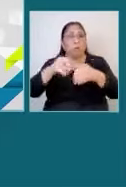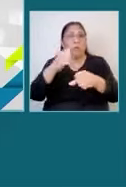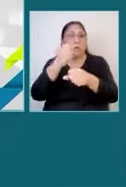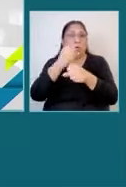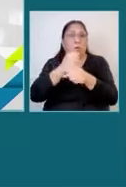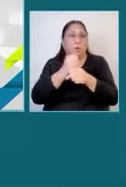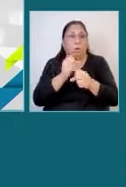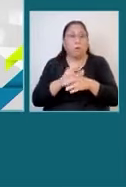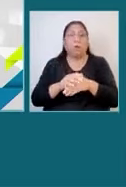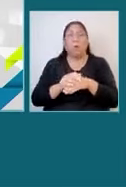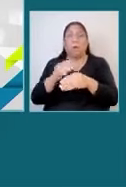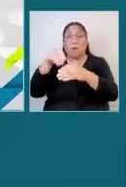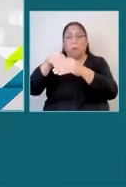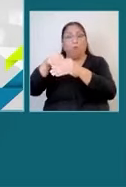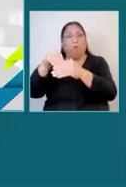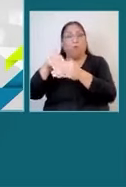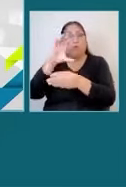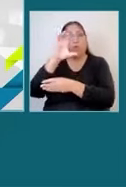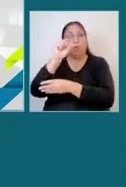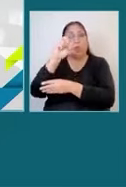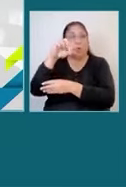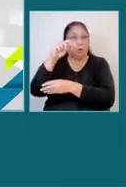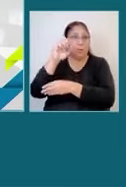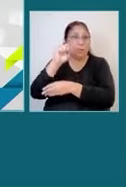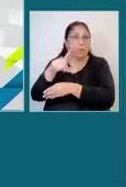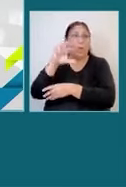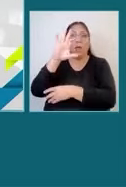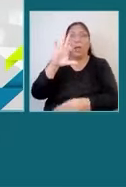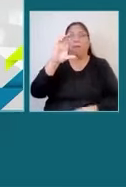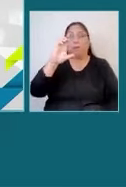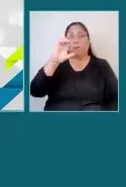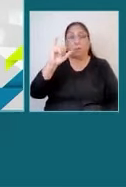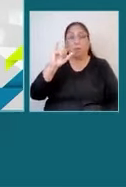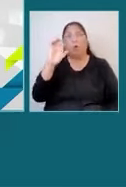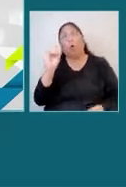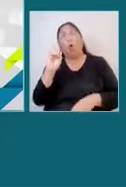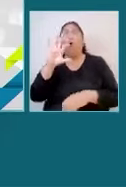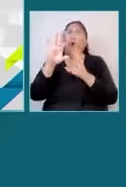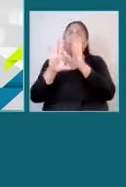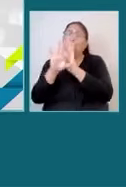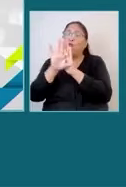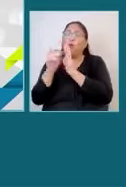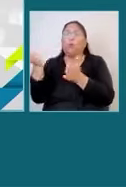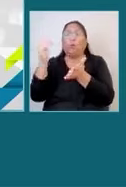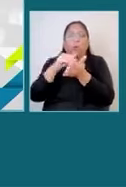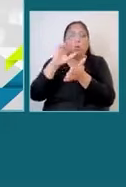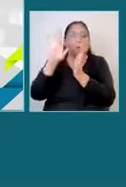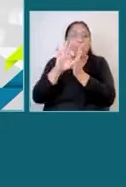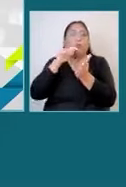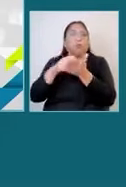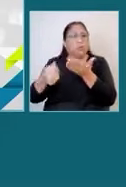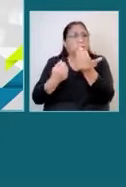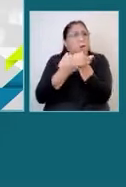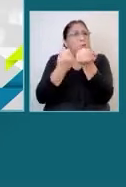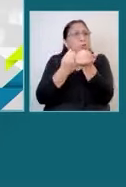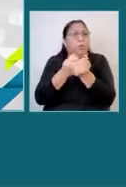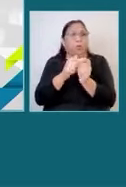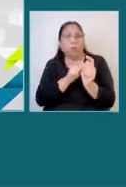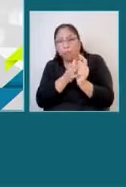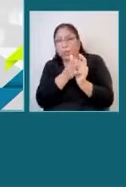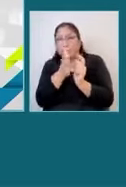Fondo de Capital para Emprendimientos Innovadores, el FCI, o el Fondo de Fondos, a través del cual se da un financiamiento indirecto a